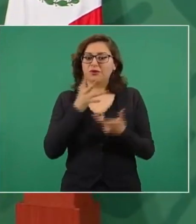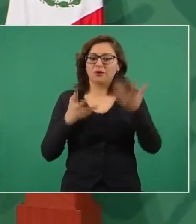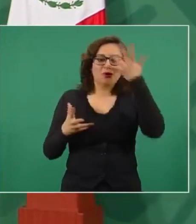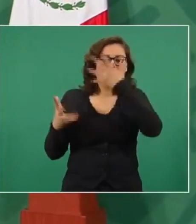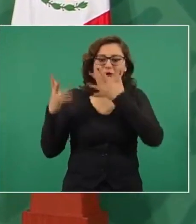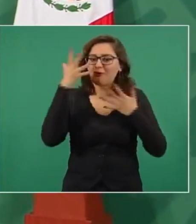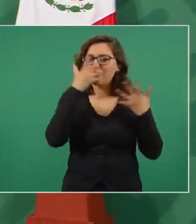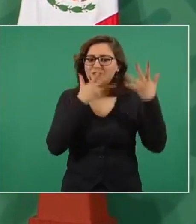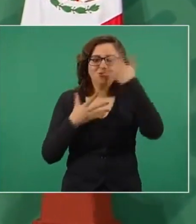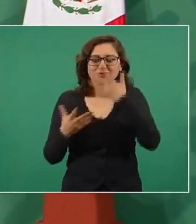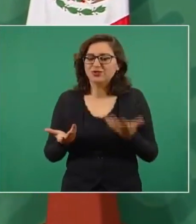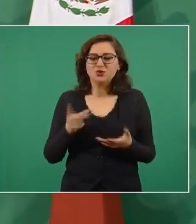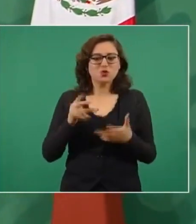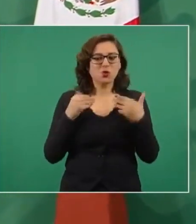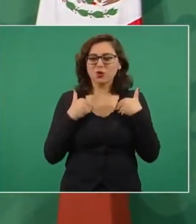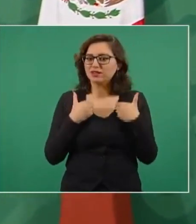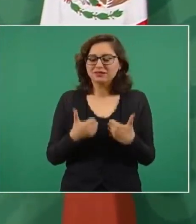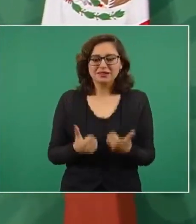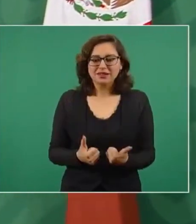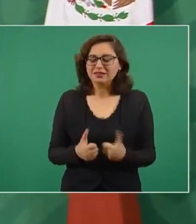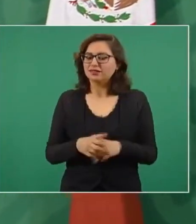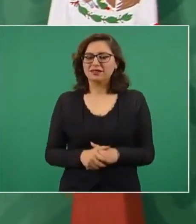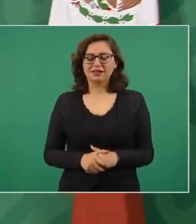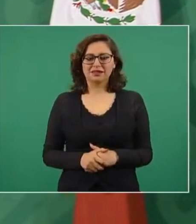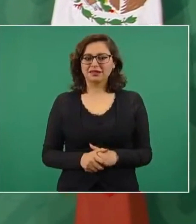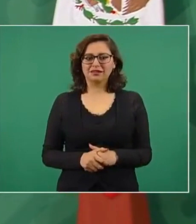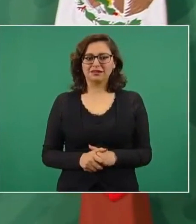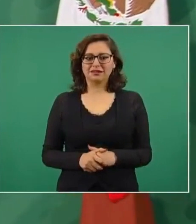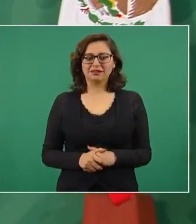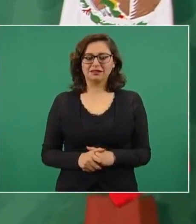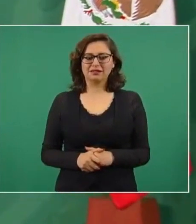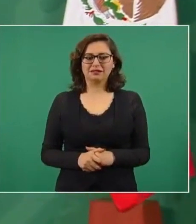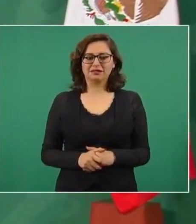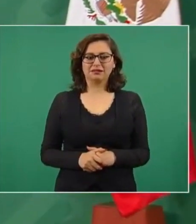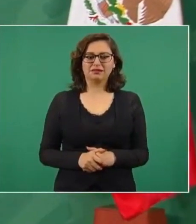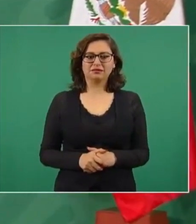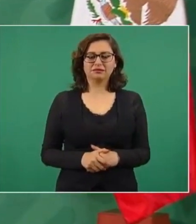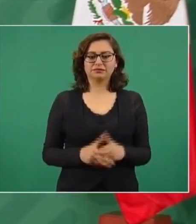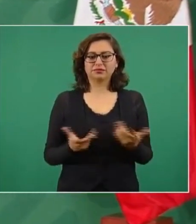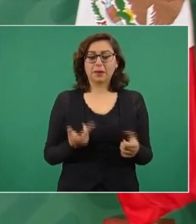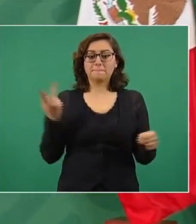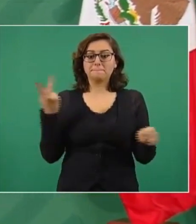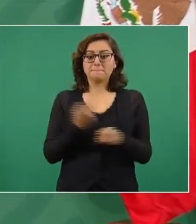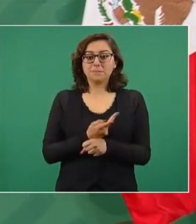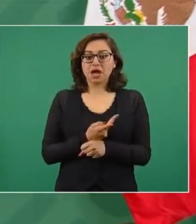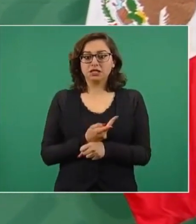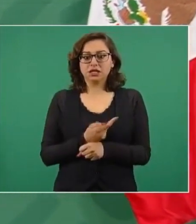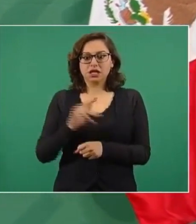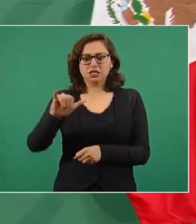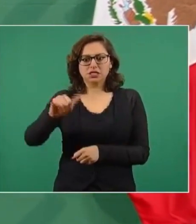porque les hicieron creer de que se iba a tomar sangre